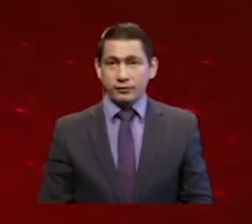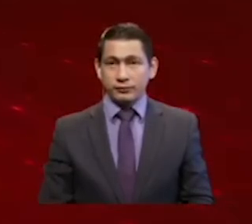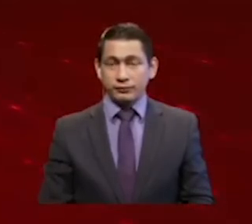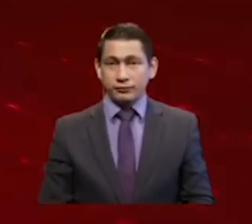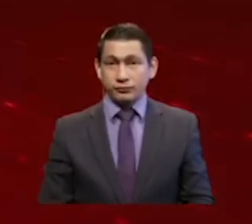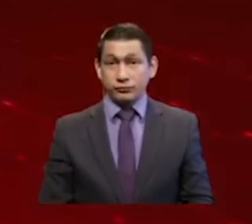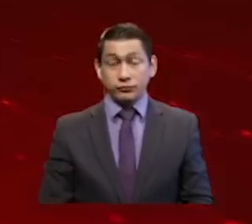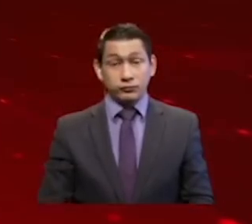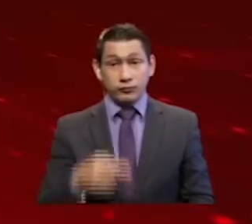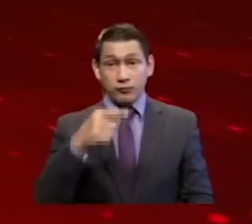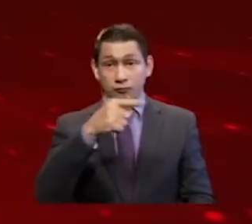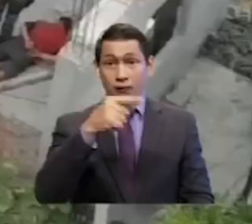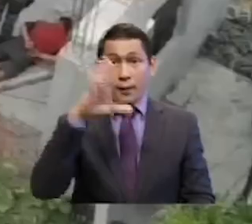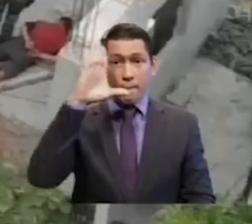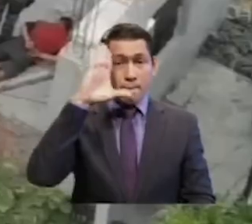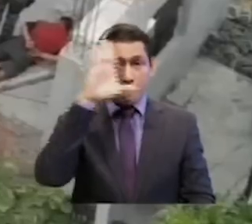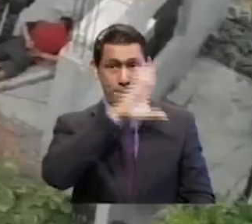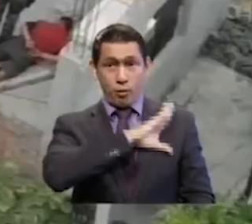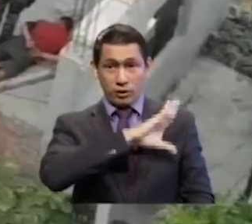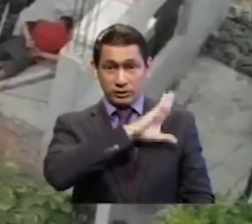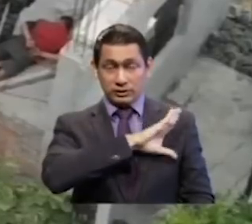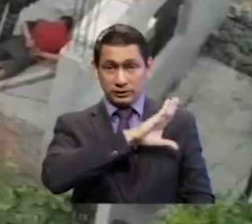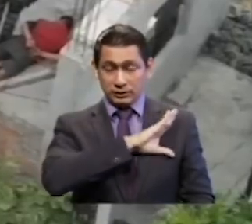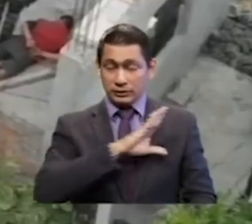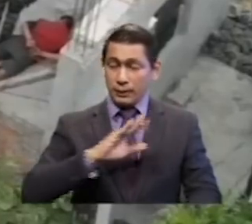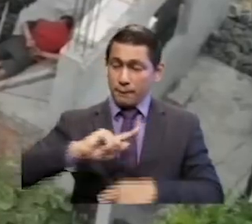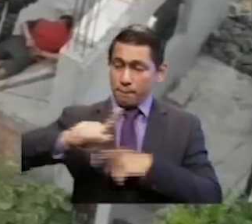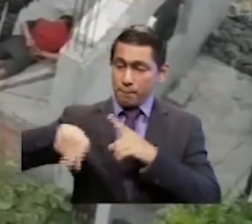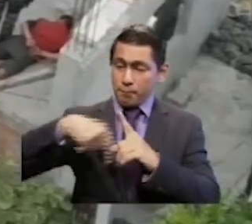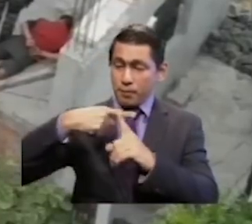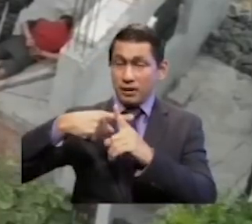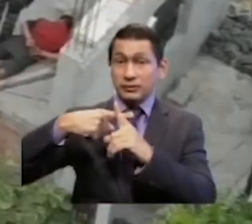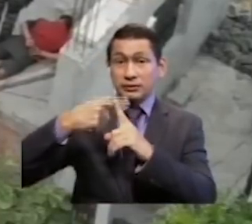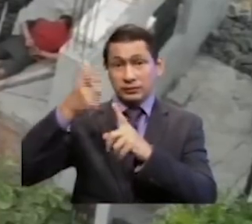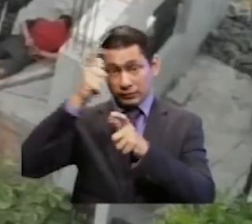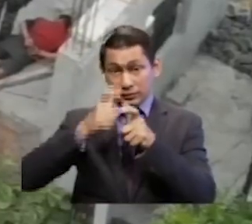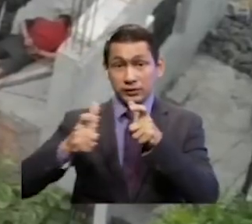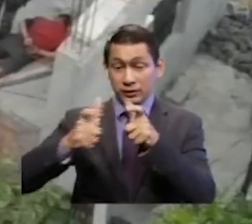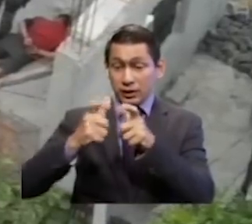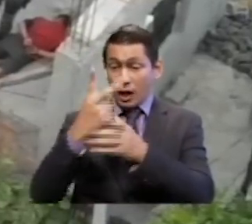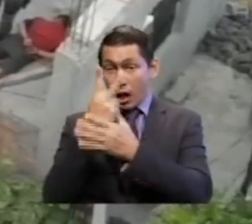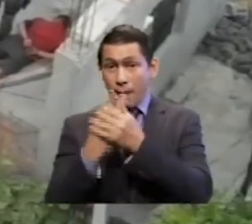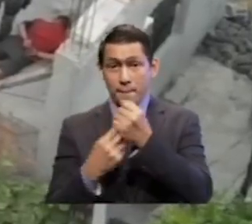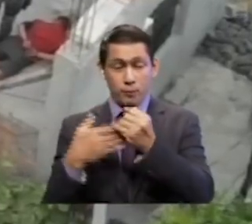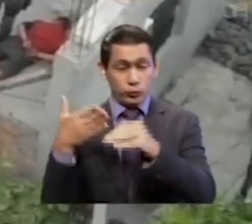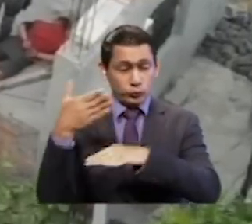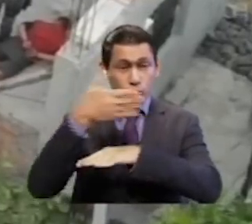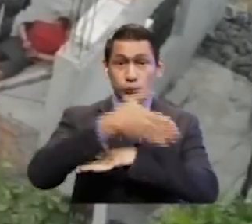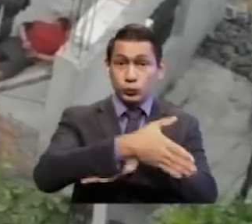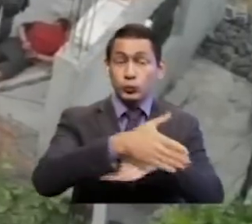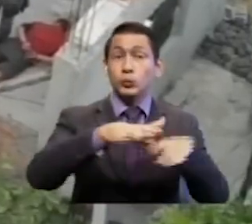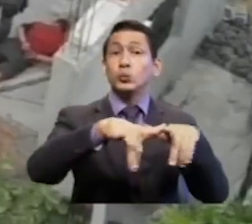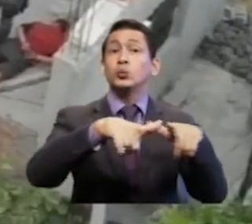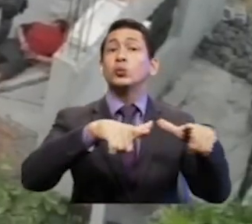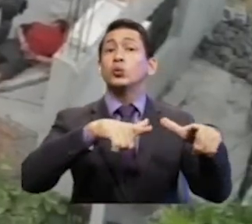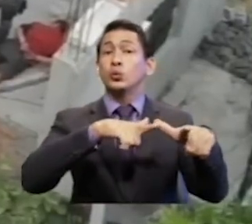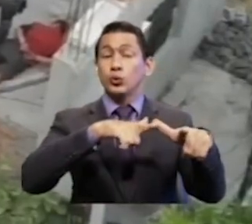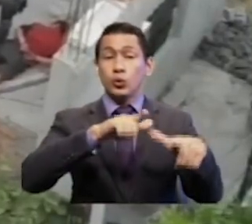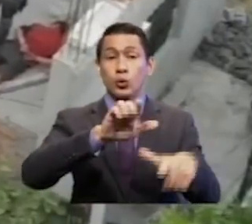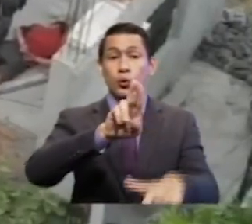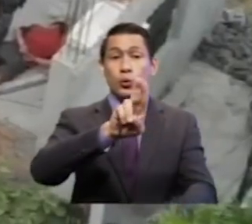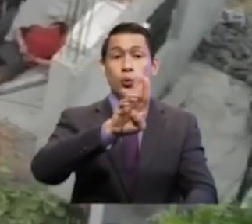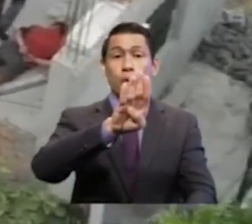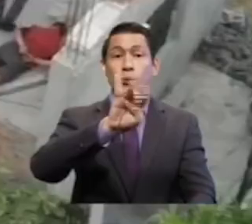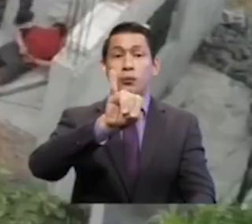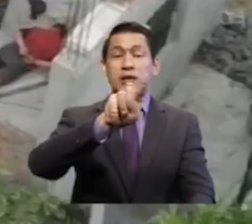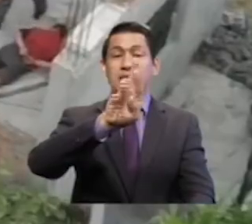Respaldados por efectivos del GIR y en coordinación con la Fiscalía, agentes de la UNACE llegaron al sector conocido como Ubirríos, en la